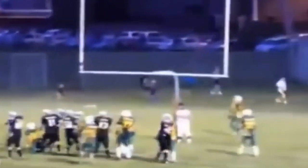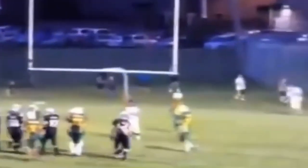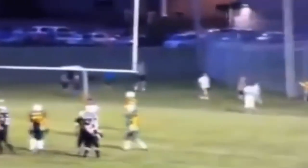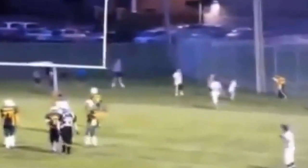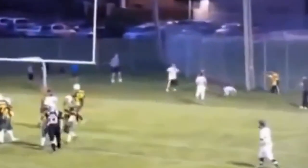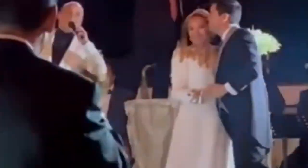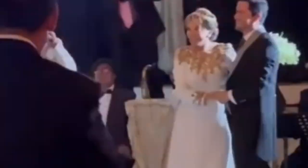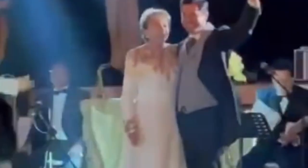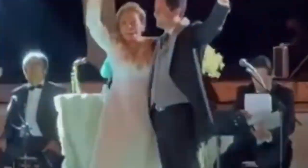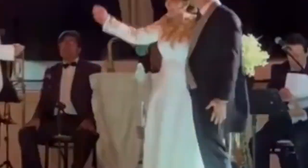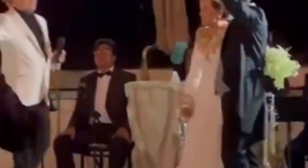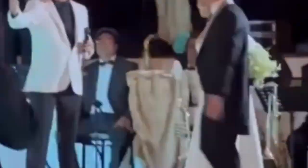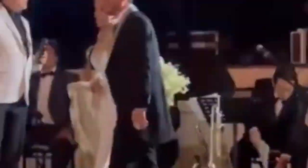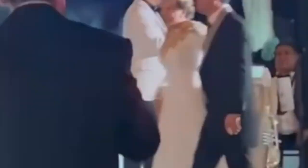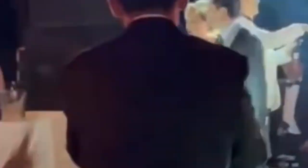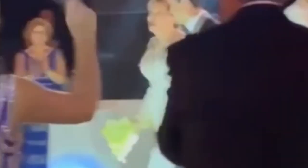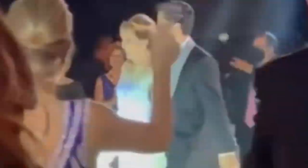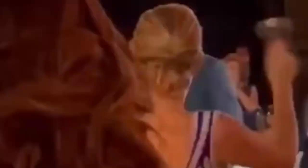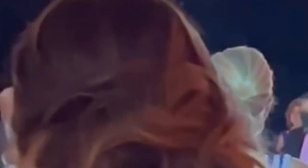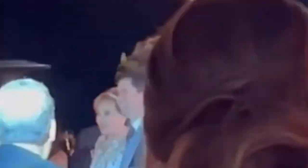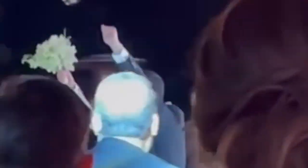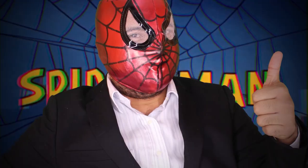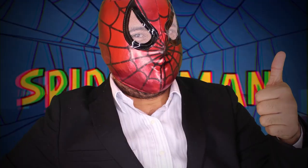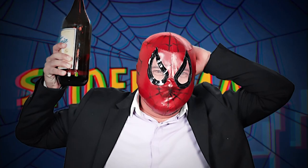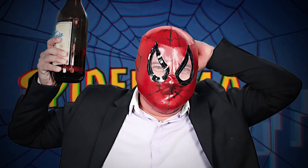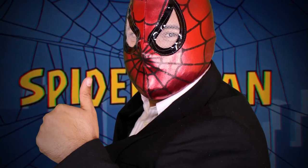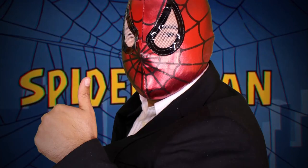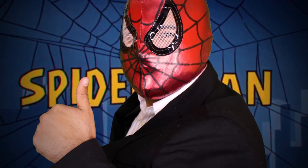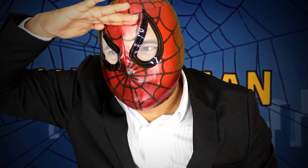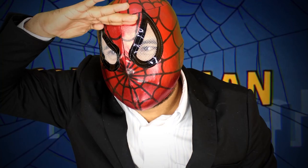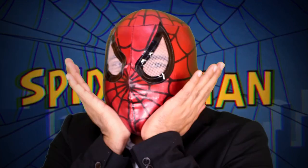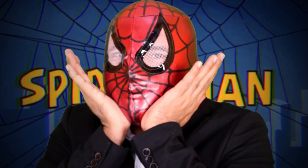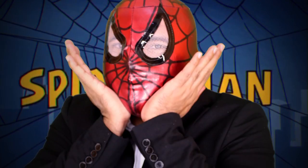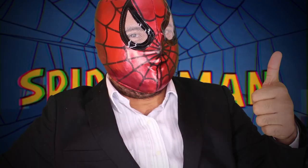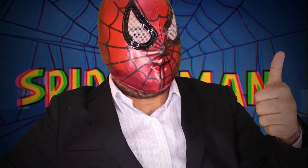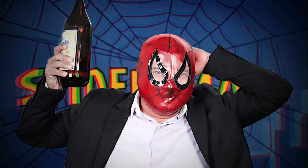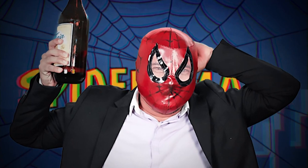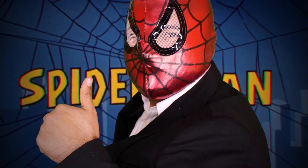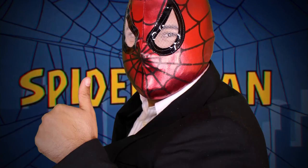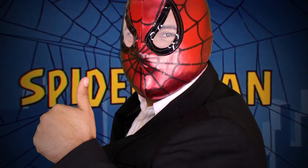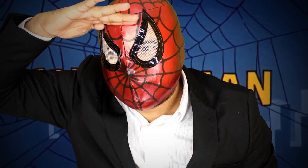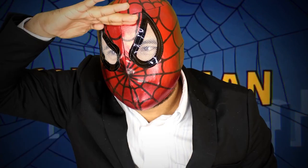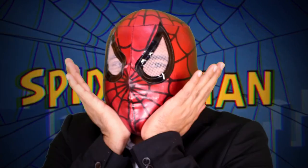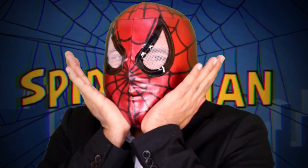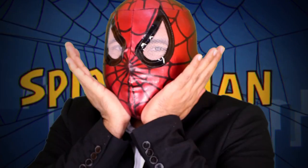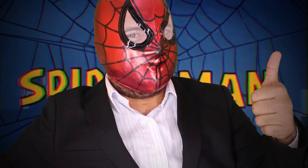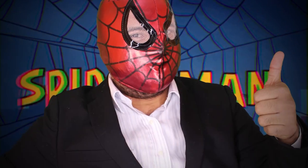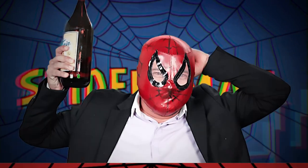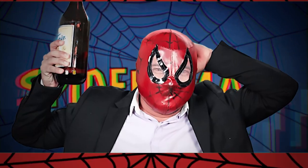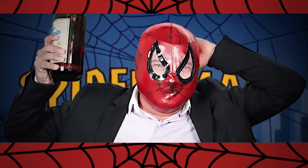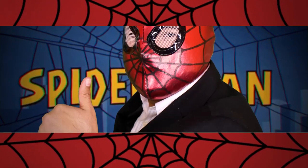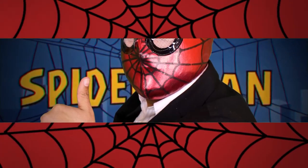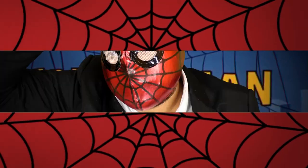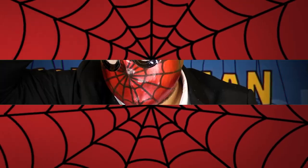el deporte, el amor y la putería. Soy su amigo Cine Ferman Choco. Allá nos